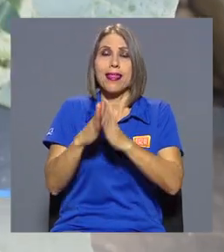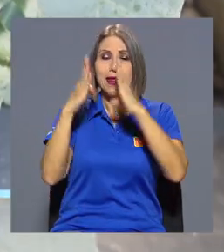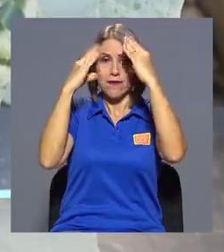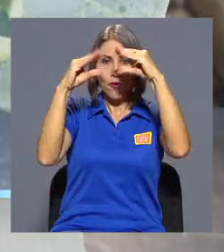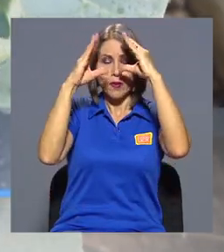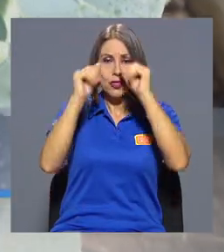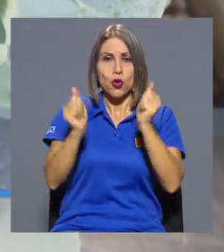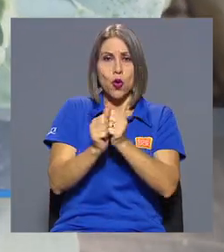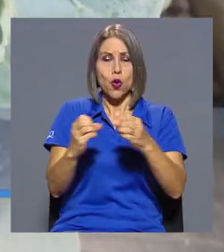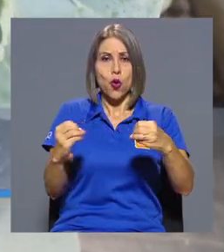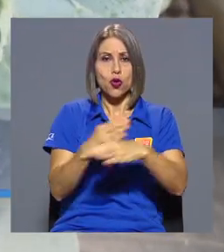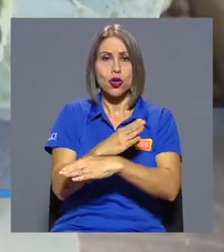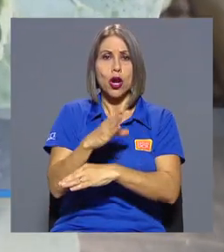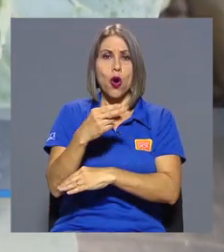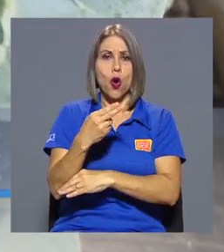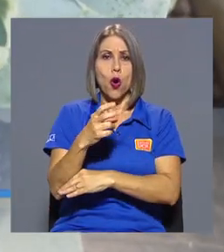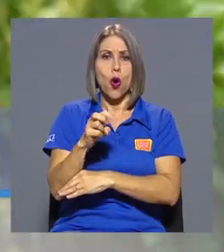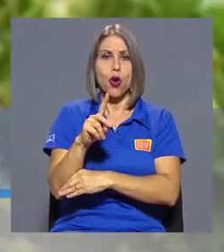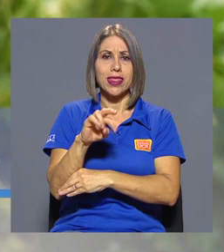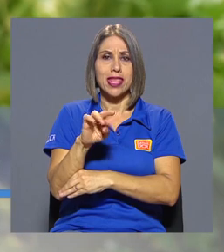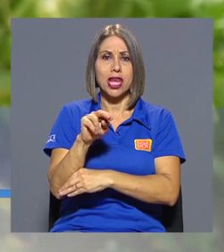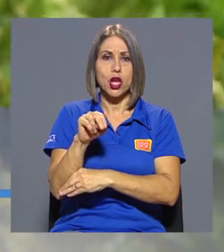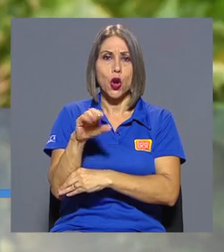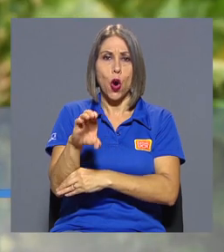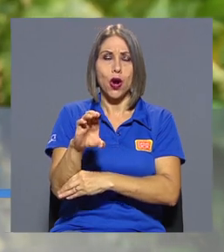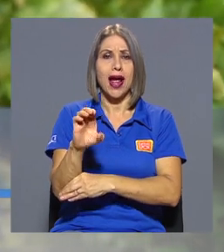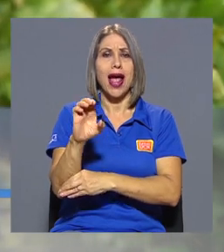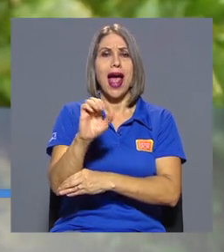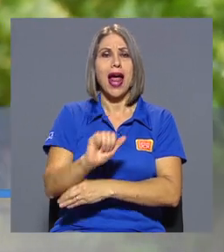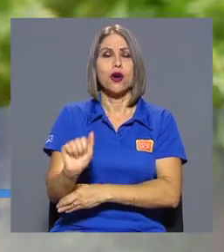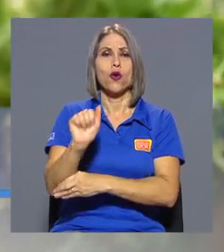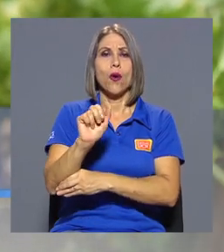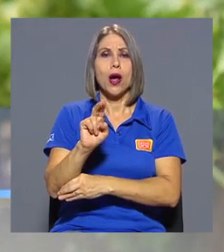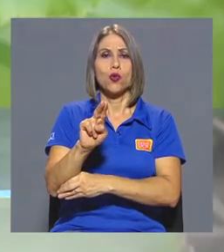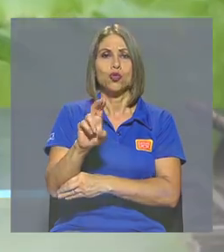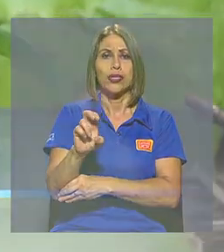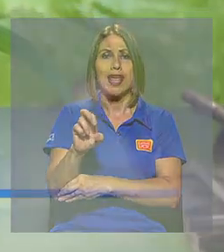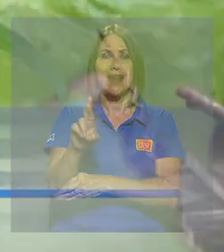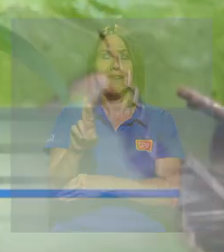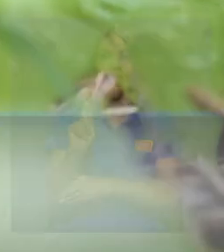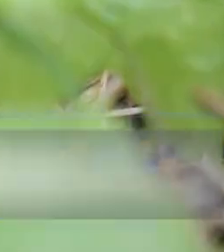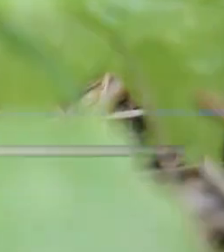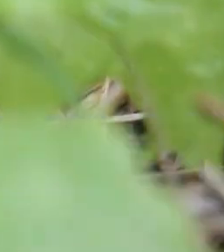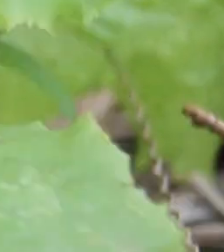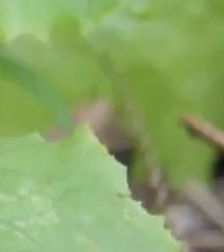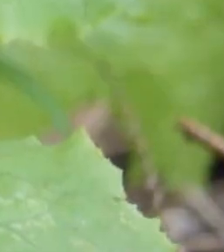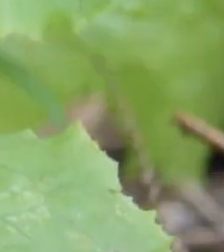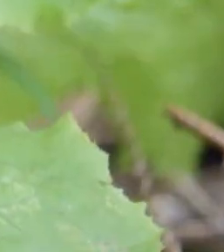solicitar información mediante el correo ortinoc@ucr.ac.cr.